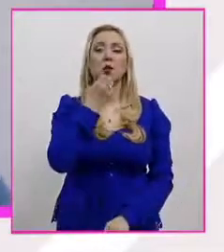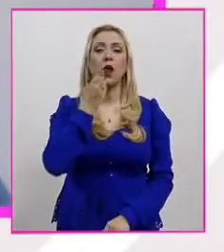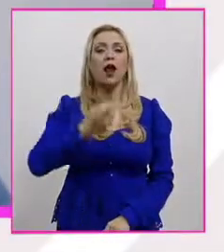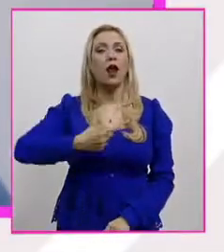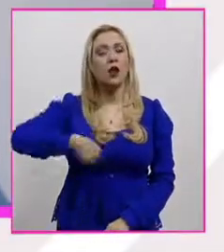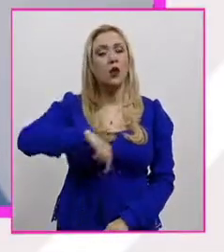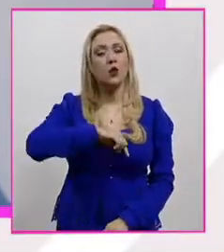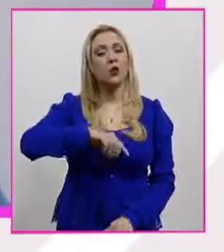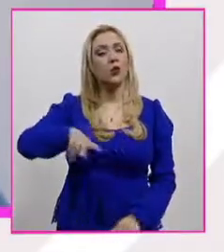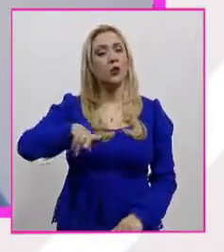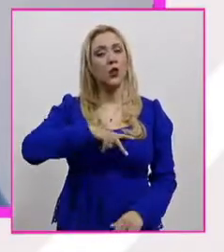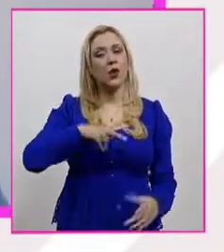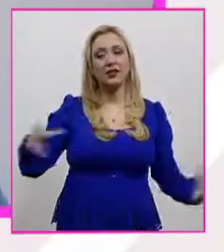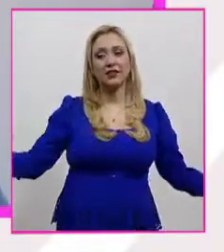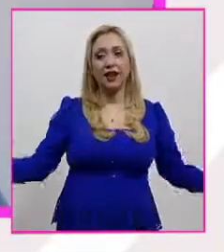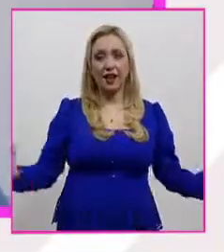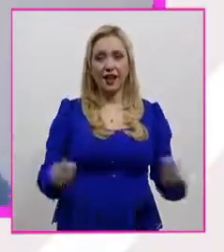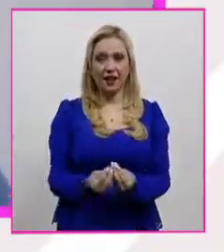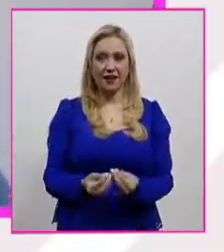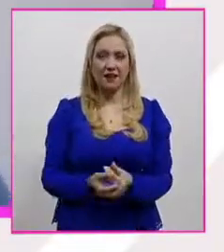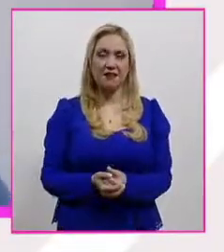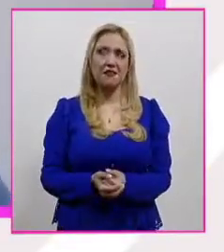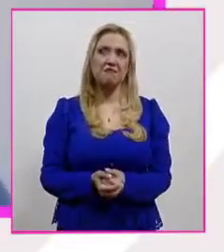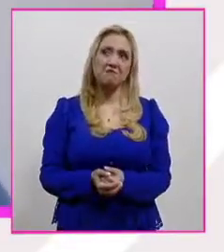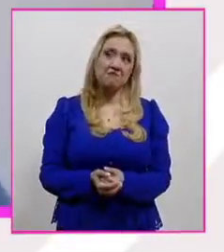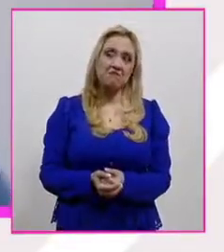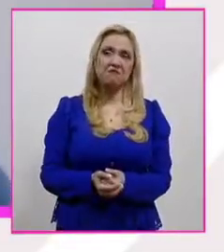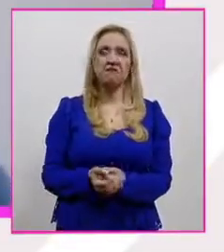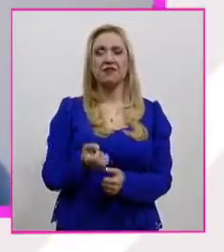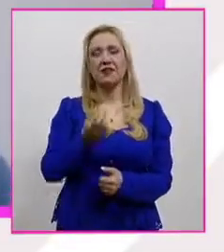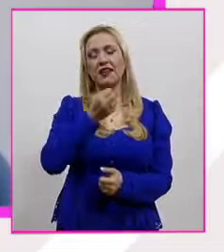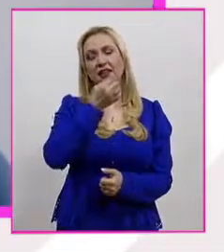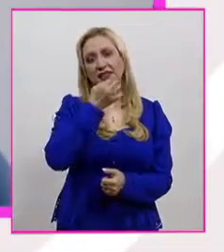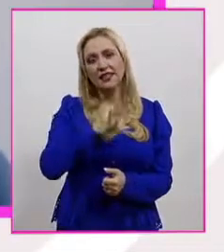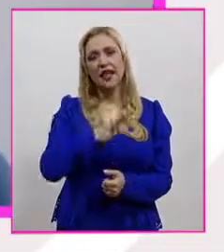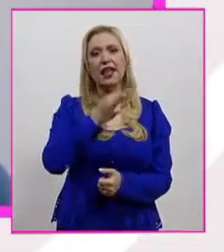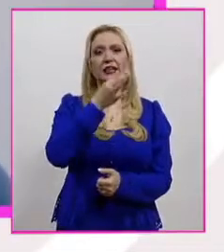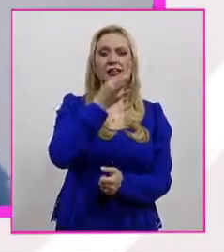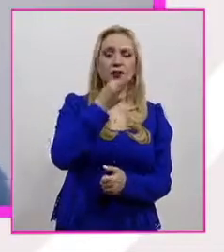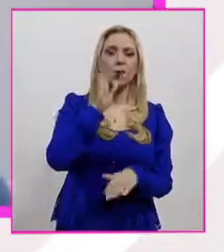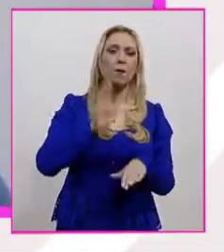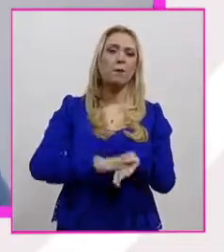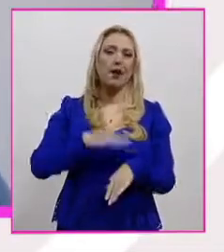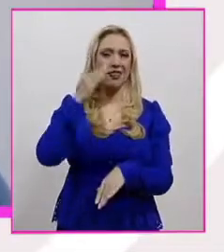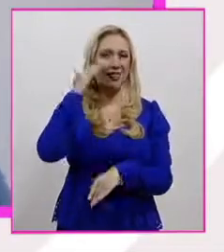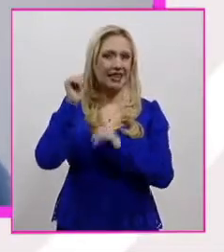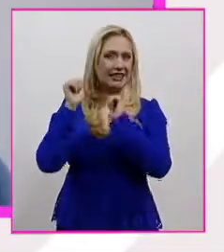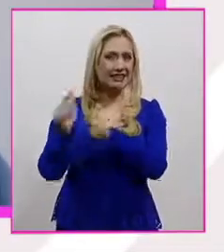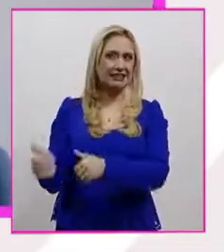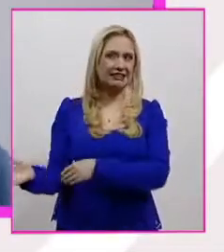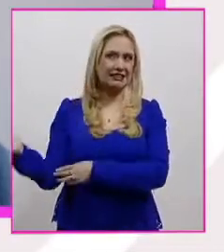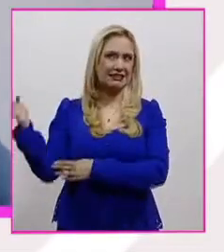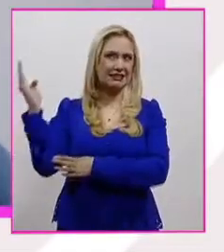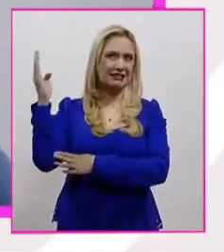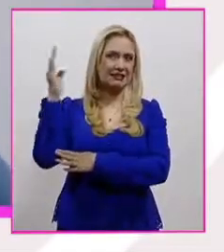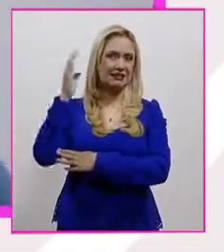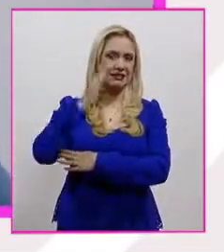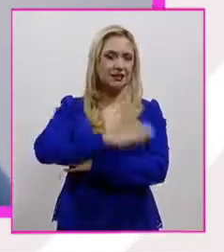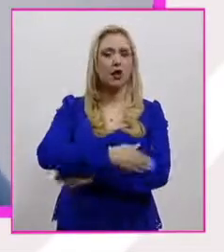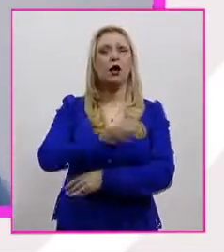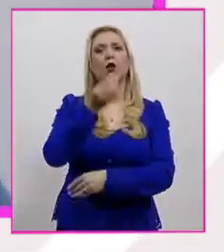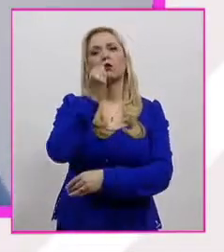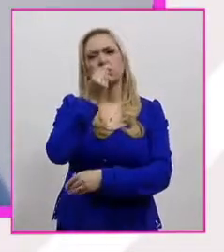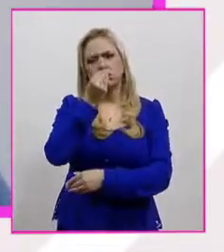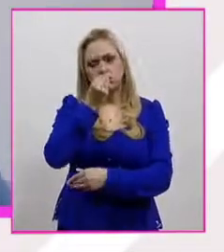distintos componentes la posibilidad a los niños y las niñas de permanecer en la escuela más tiempo y en muchos casos de ser alimentados dentro